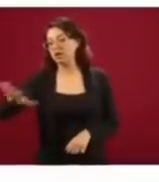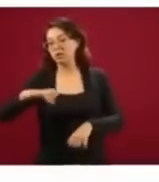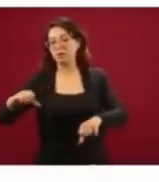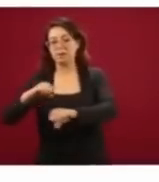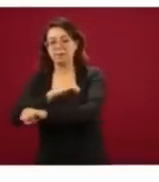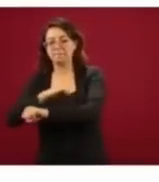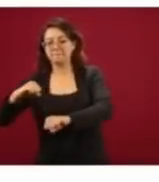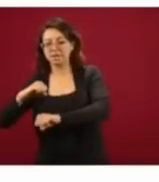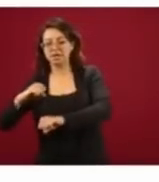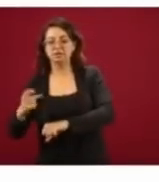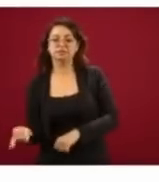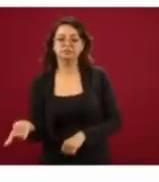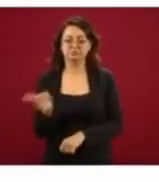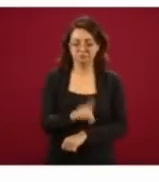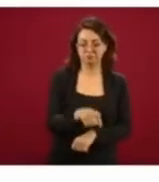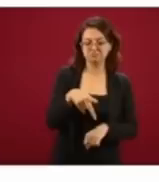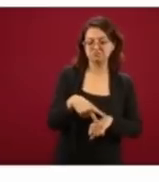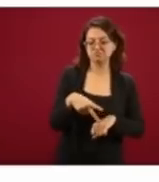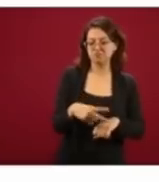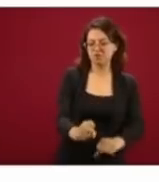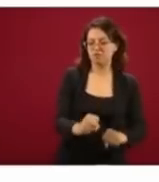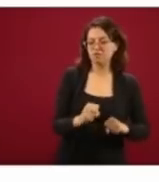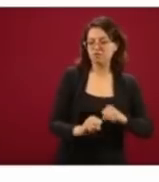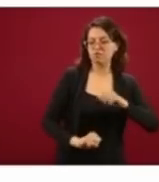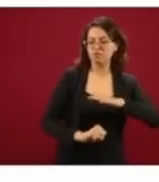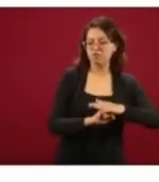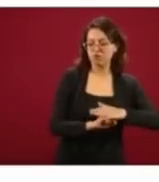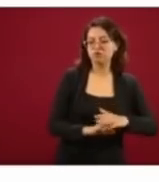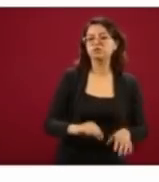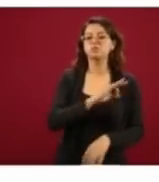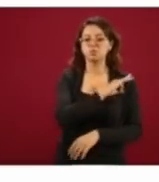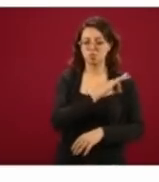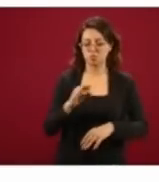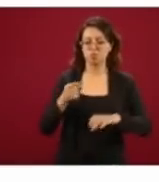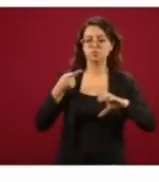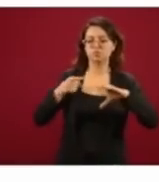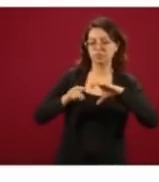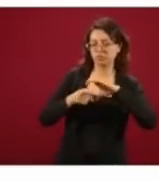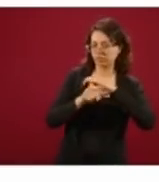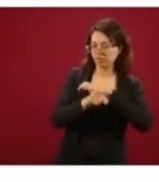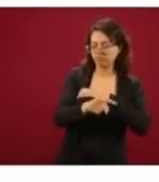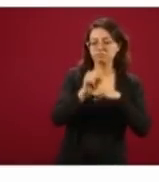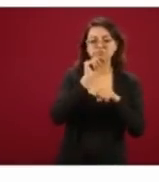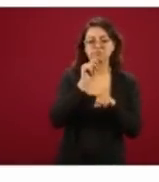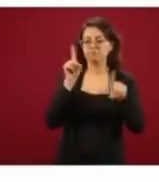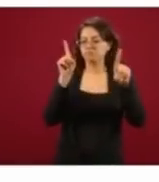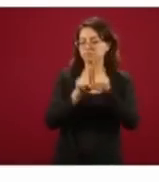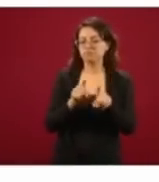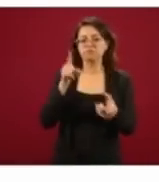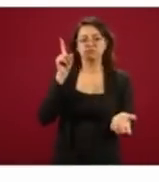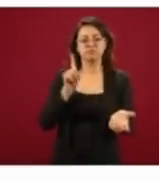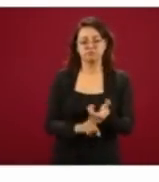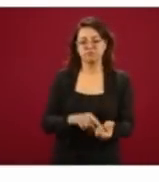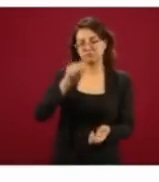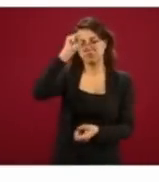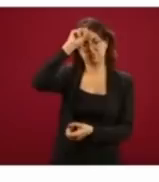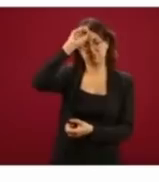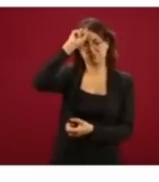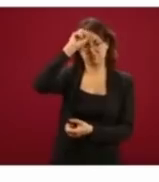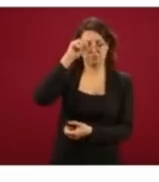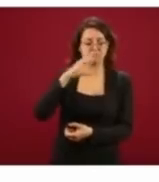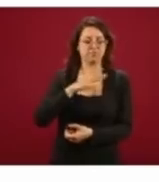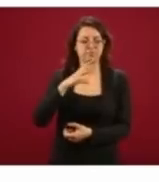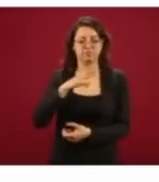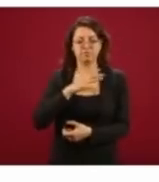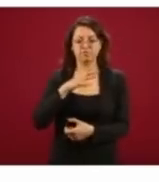firme, por lo que podría hacerse ese inclinado, se encuentra dentro de la misma concesión y aparte se encuentra